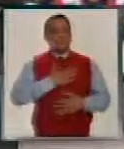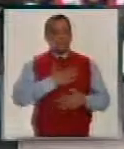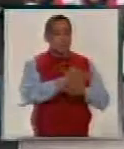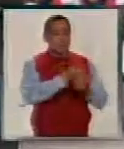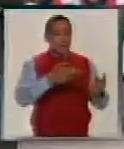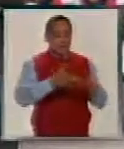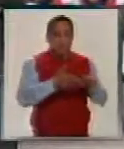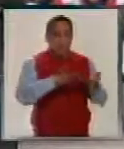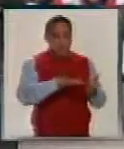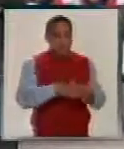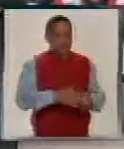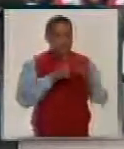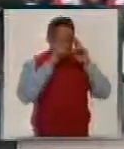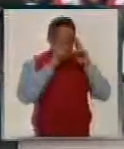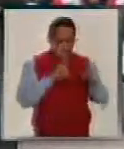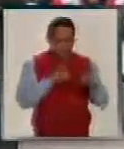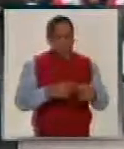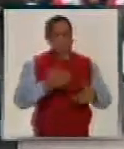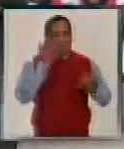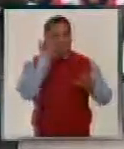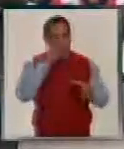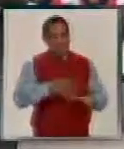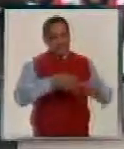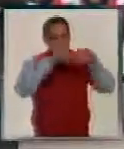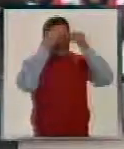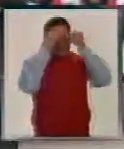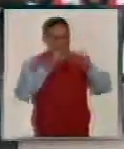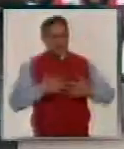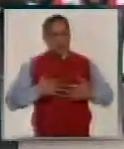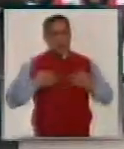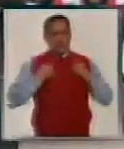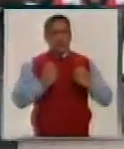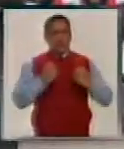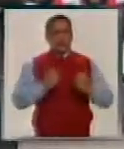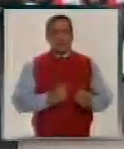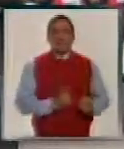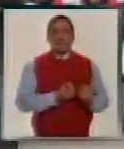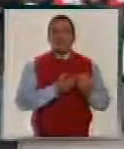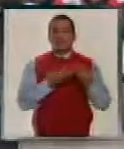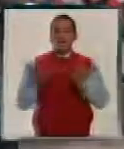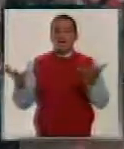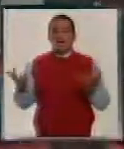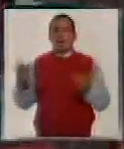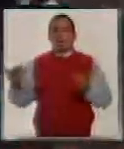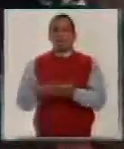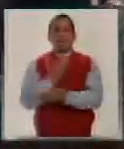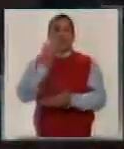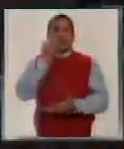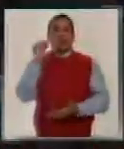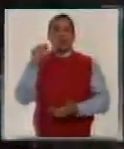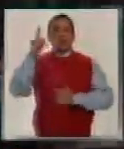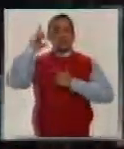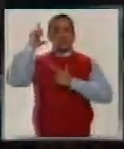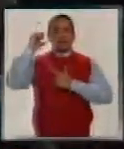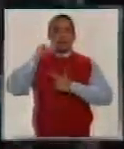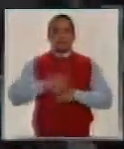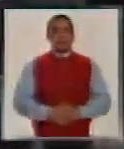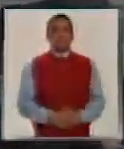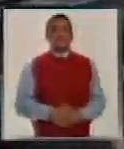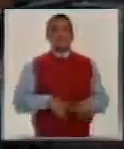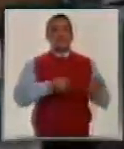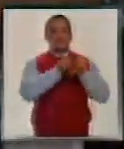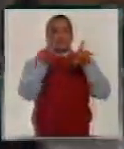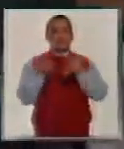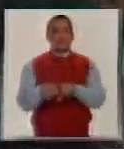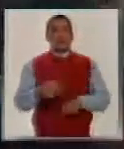y admiración por el coraje, valor y ejemplo que legaron a las nuevas generaciones. Participaron también de la ceremonia